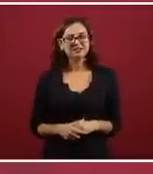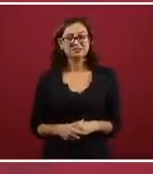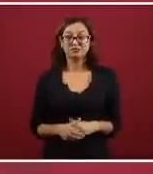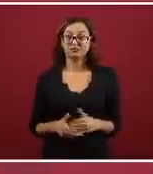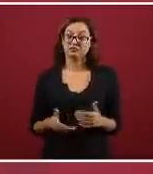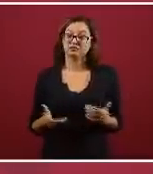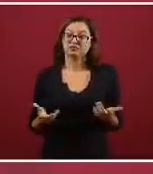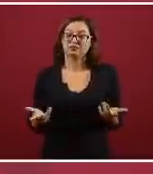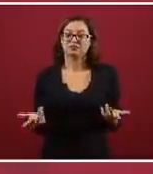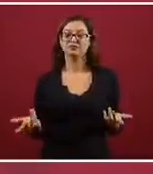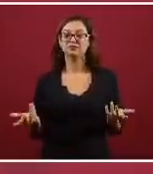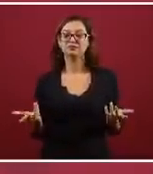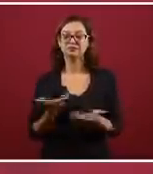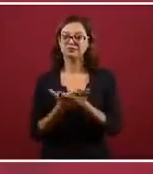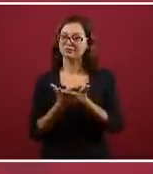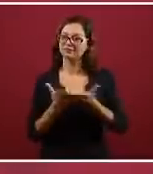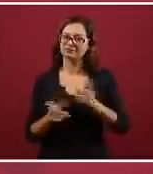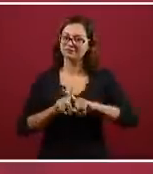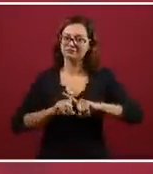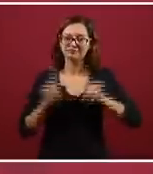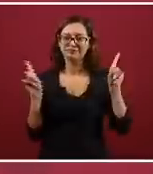Entonces, ya no es así.